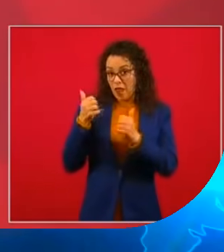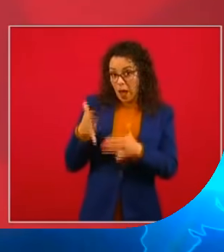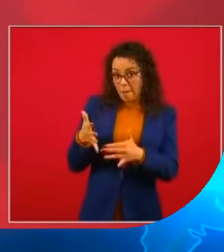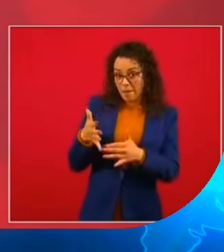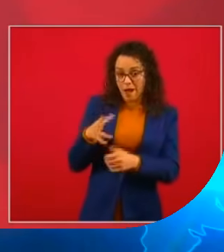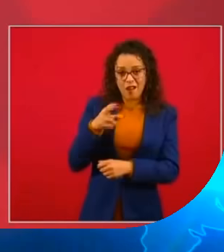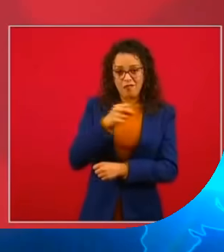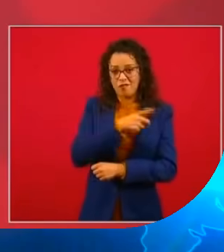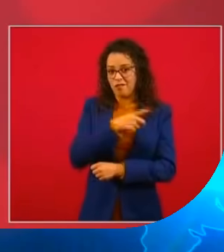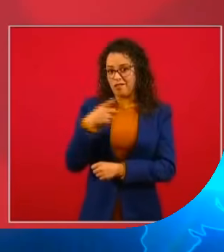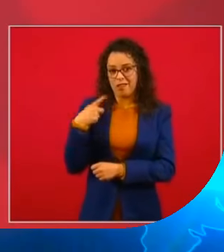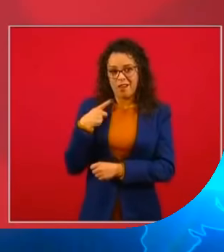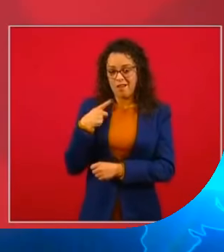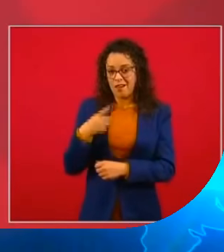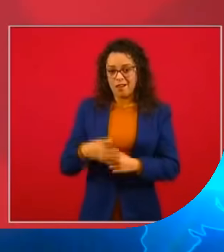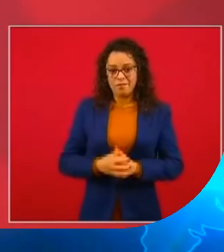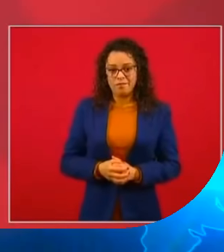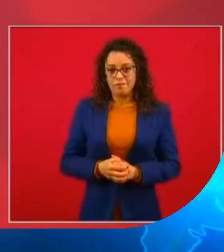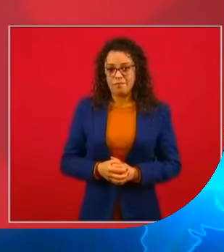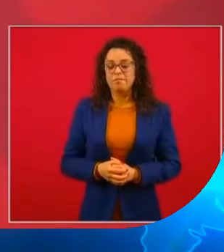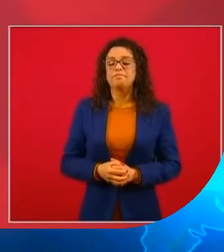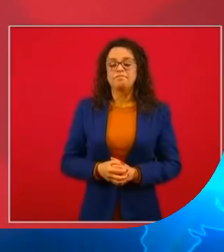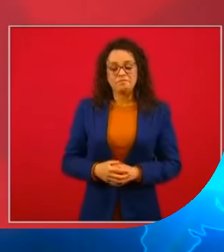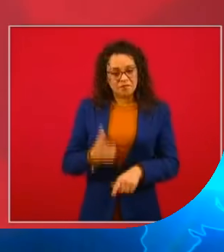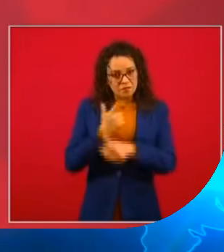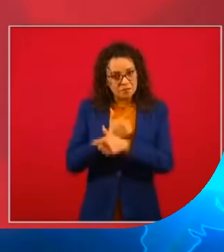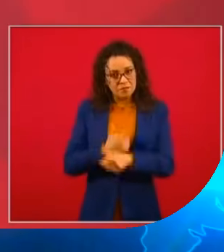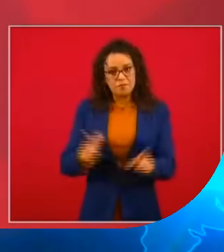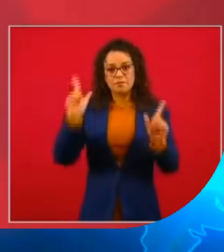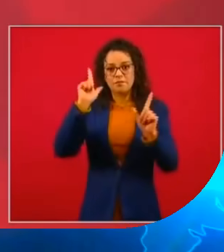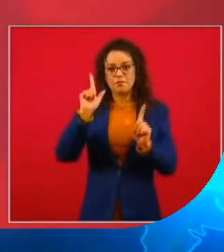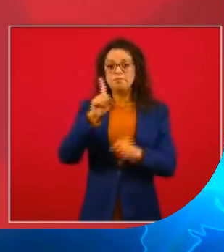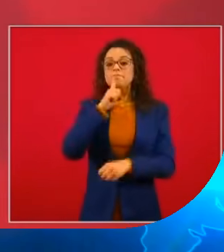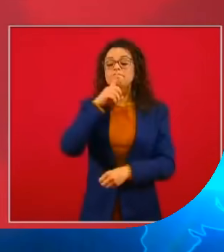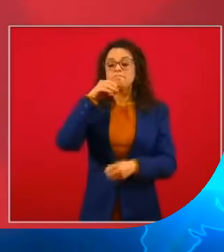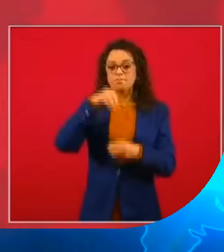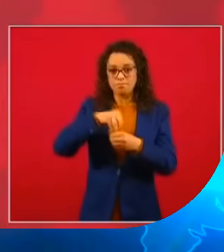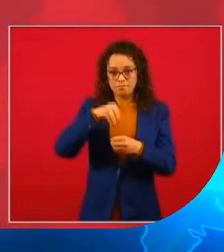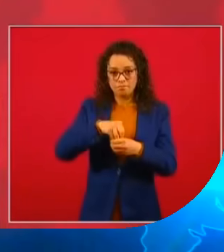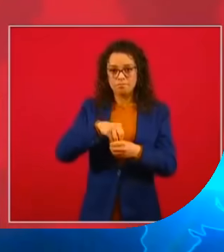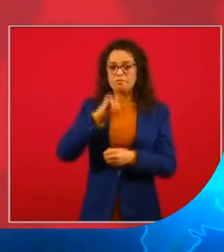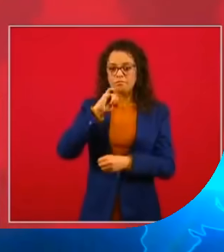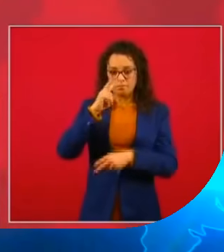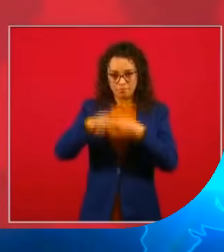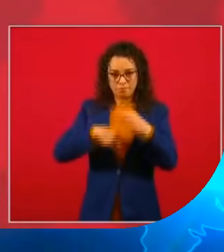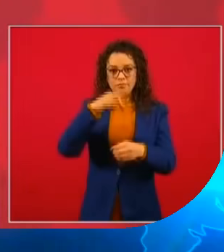Voto libre, secreto,